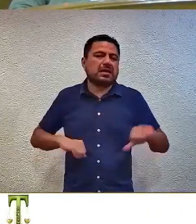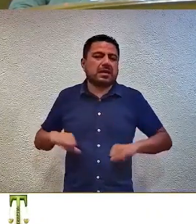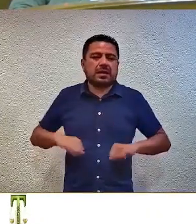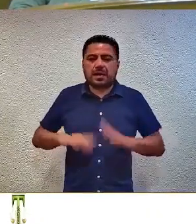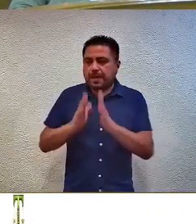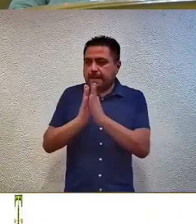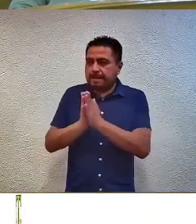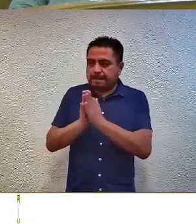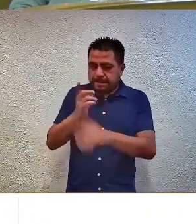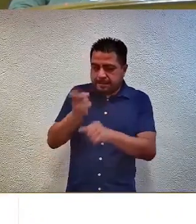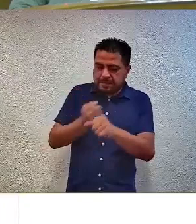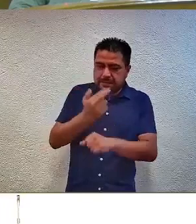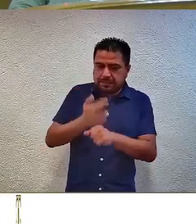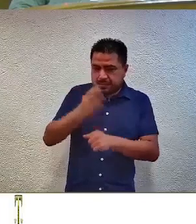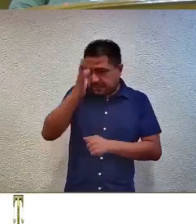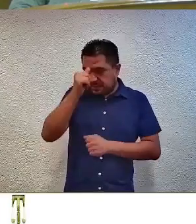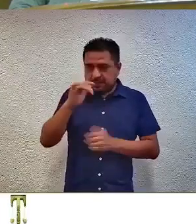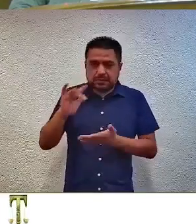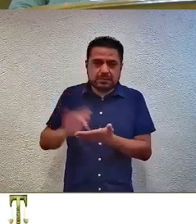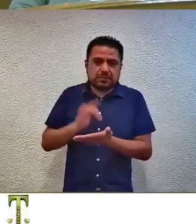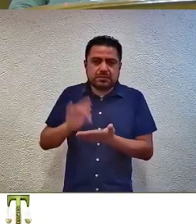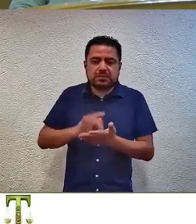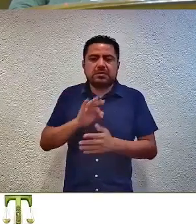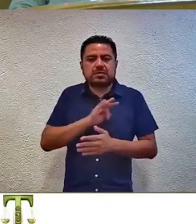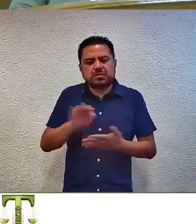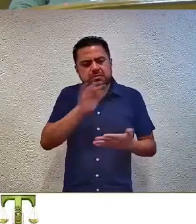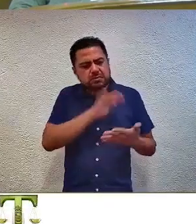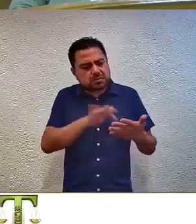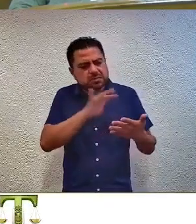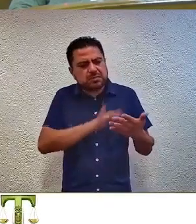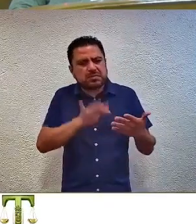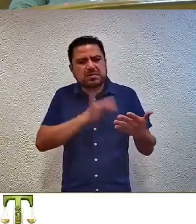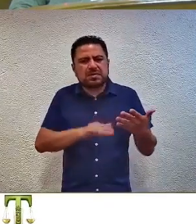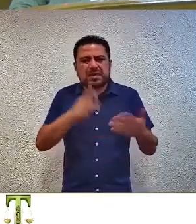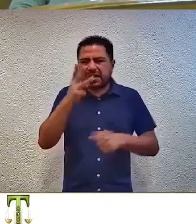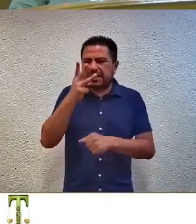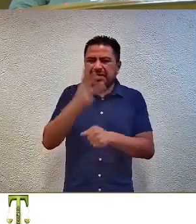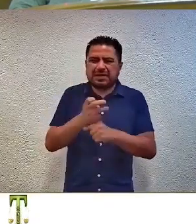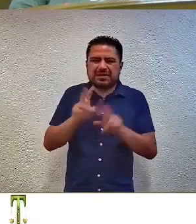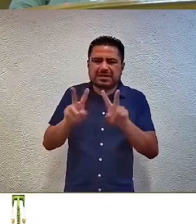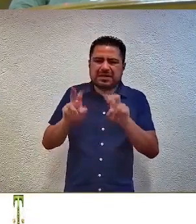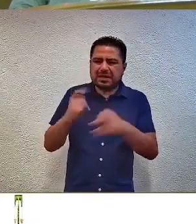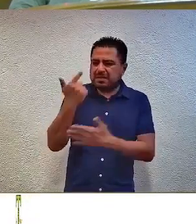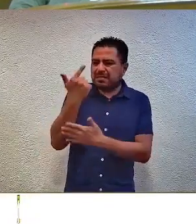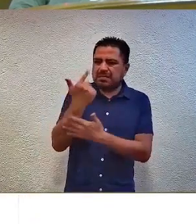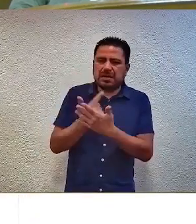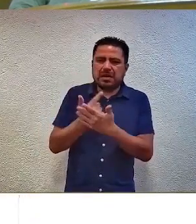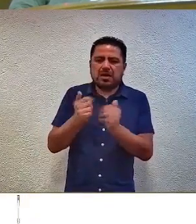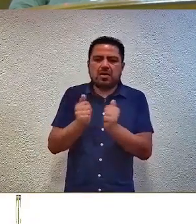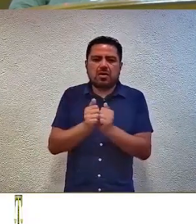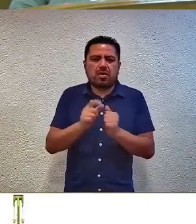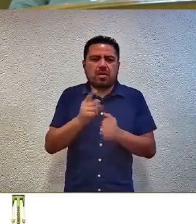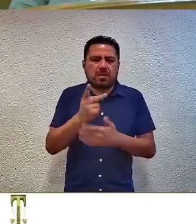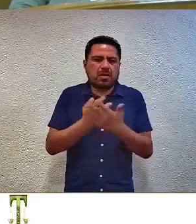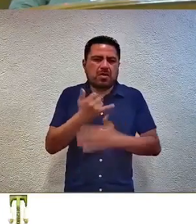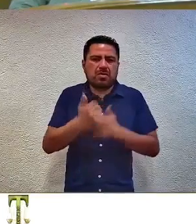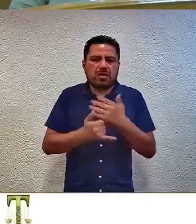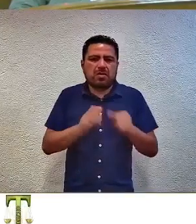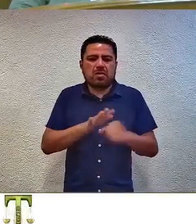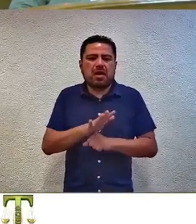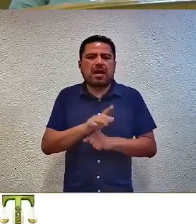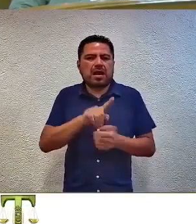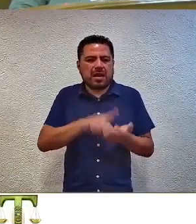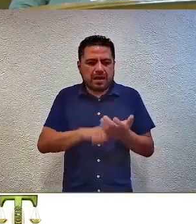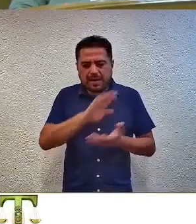al Secretario General de Acuerdos su apoyo para dar la cuenta y puntos resolutivos del tercer asunto listado, consistente en el proyecto de laudo relativo